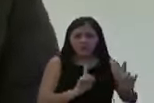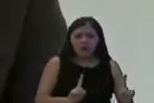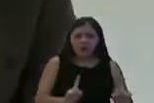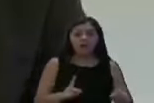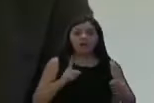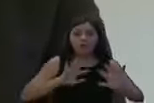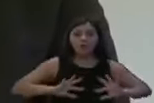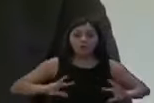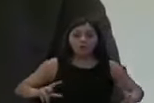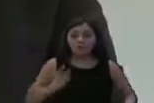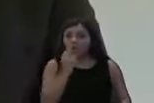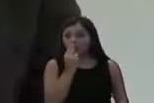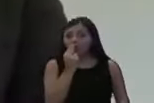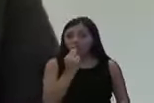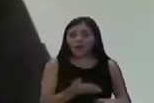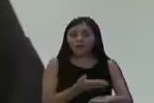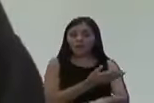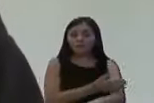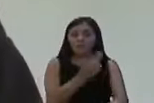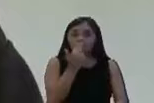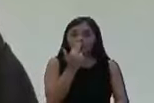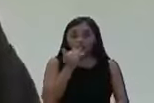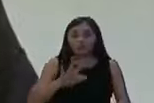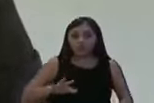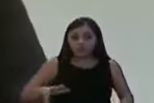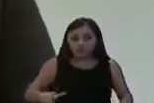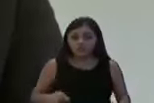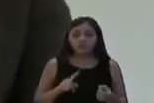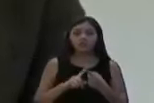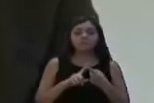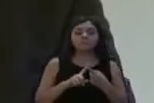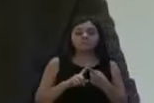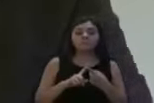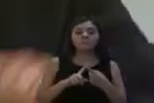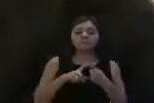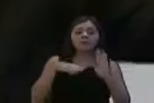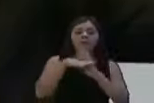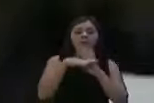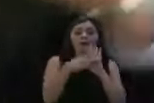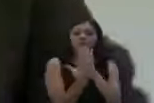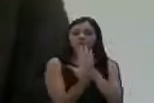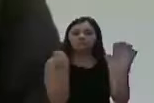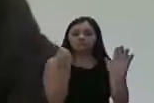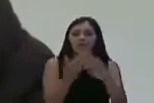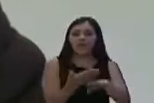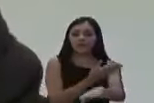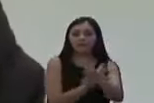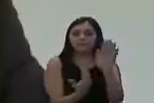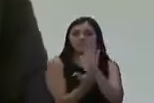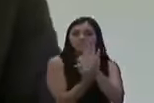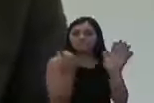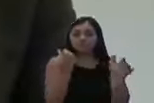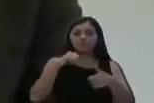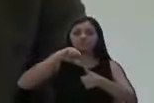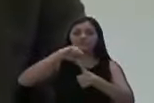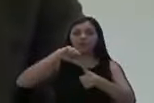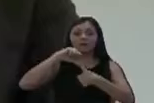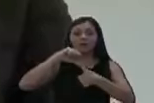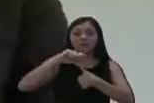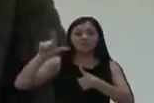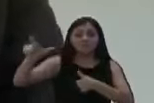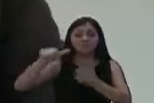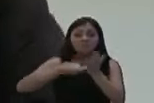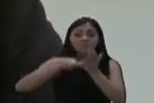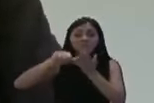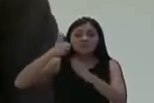abdalá bucarán El feriado bancario el robo de nuestros depósitos con maguad y su superministro de economía Guillermo lazo aquí no ha